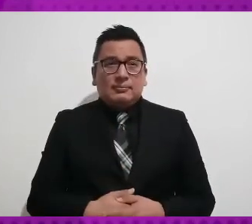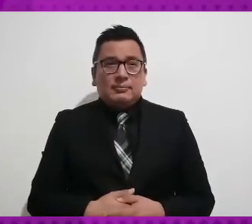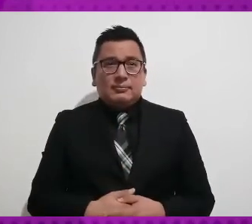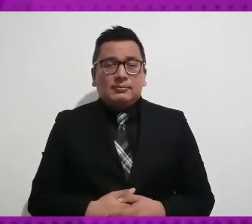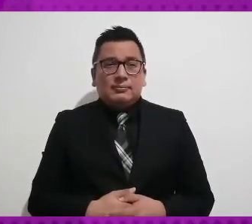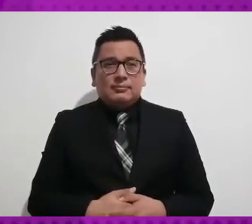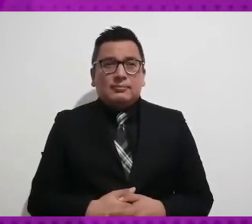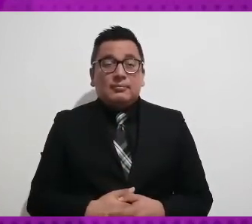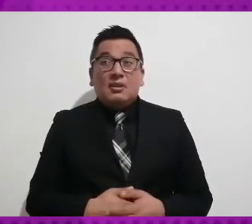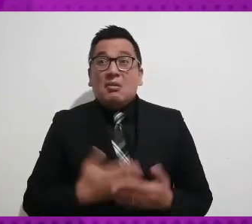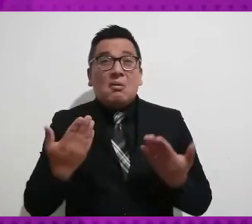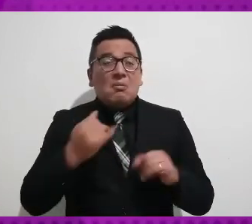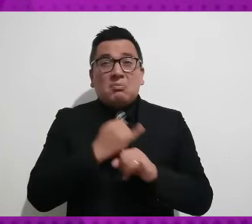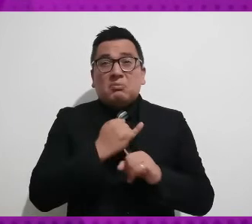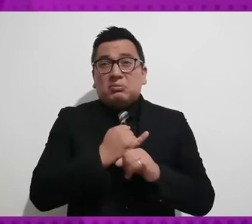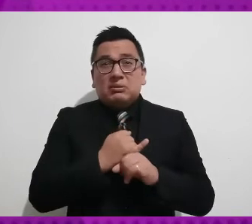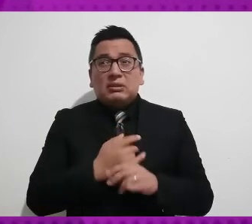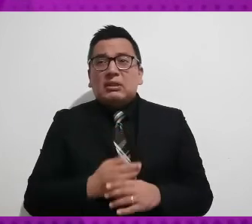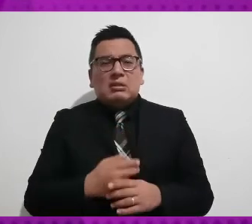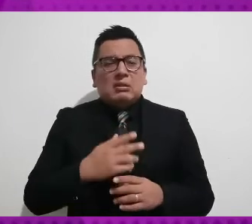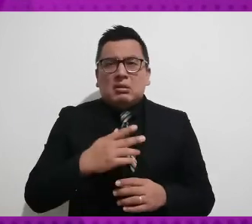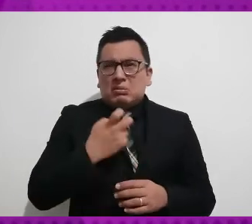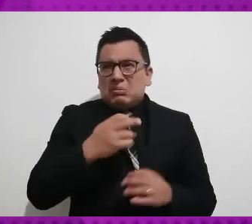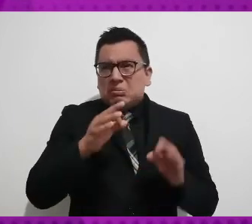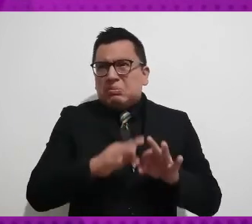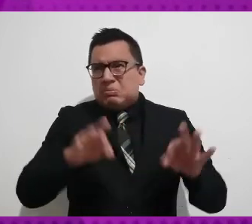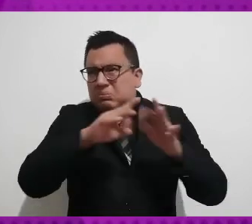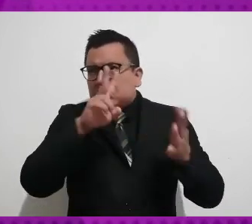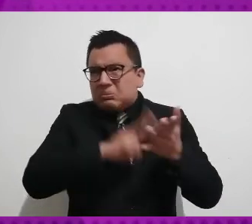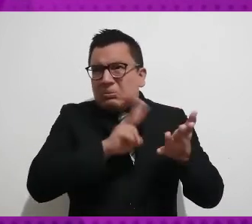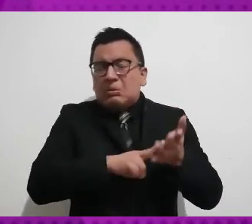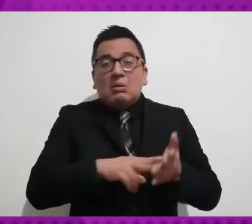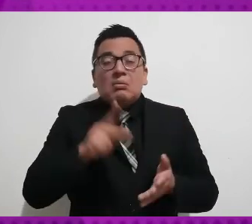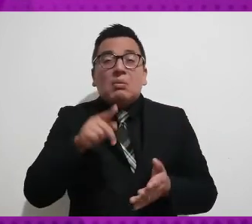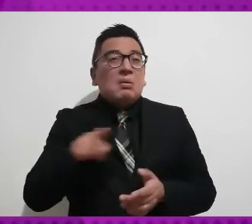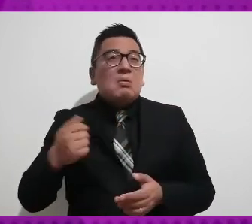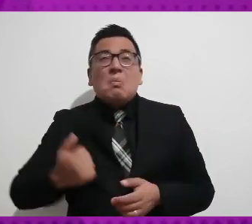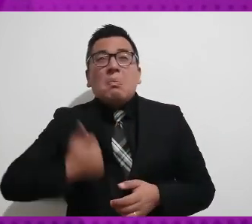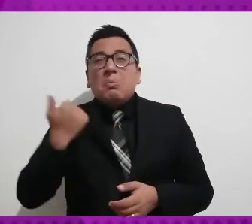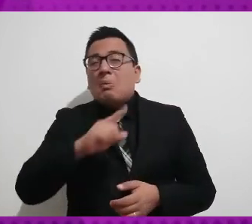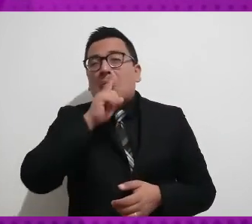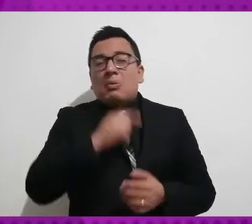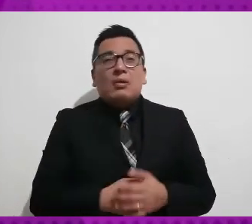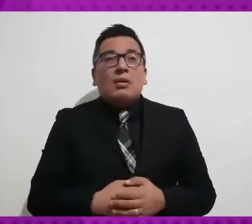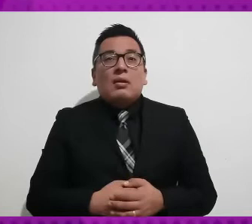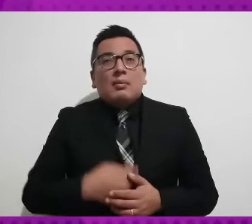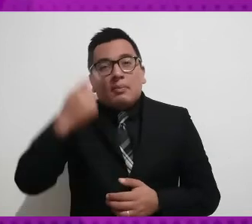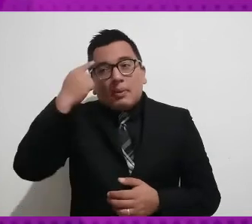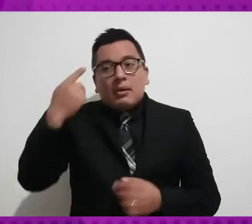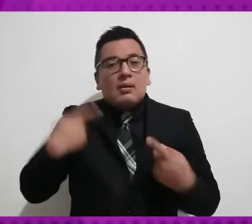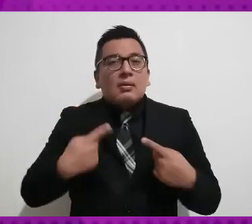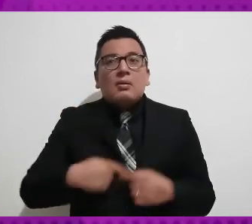que en este momento la herramienta digital es muy valiosa, creo que no la han sabido utilizar, no la han sabido explotar y llevar el mensaje a la ciudadanía